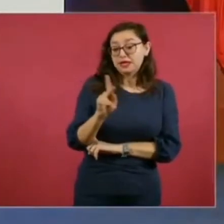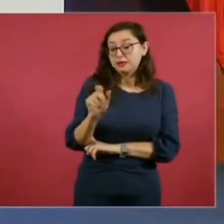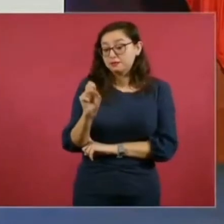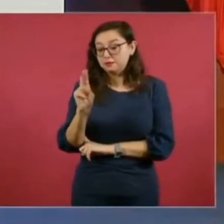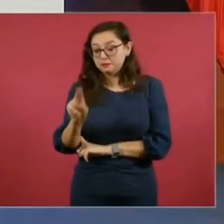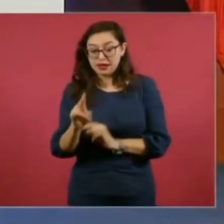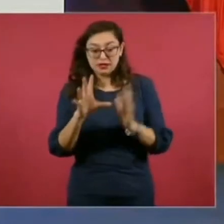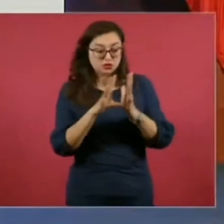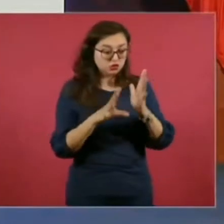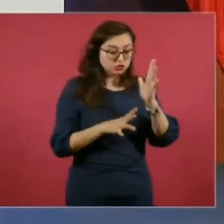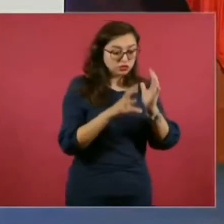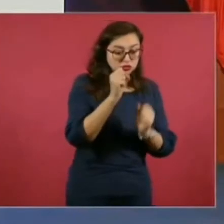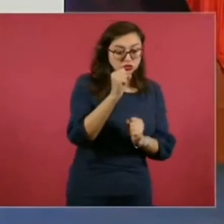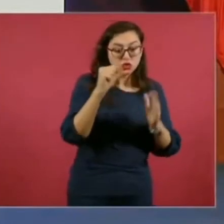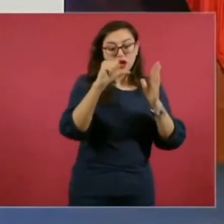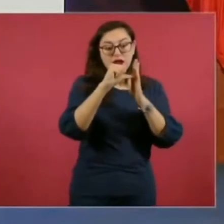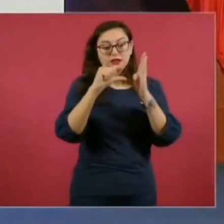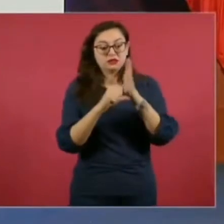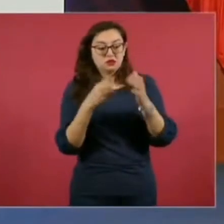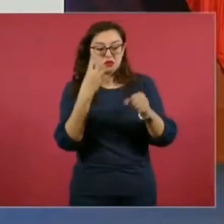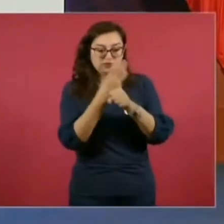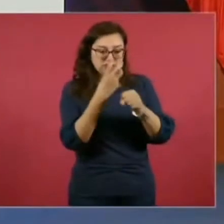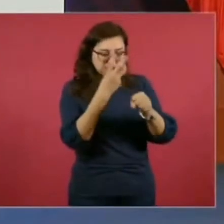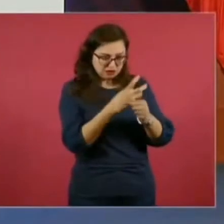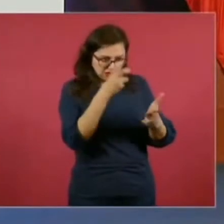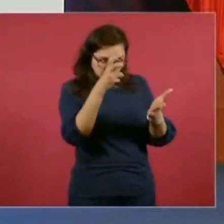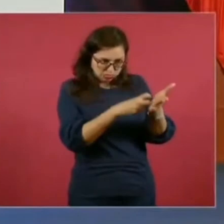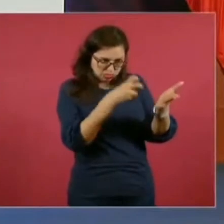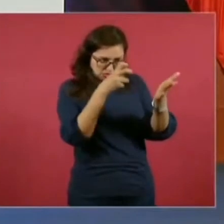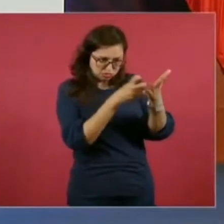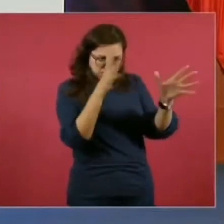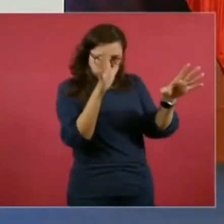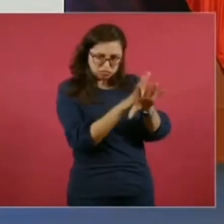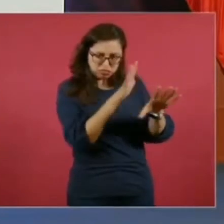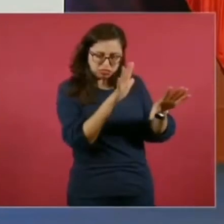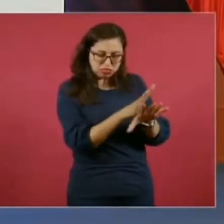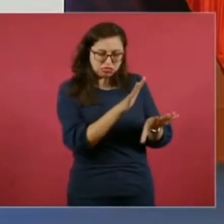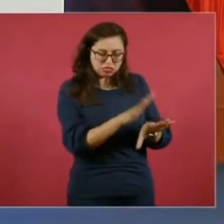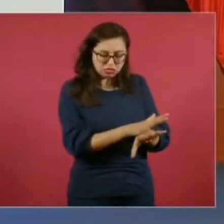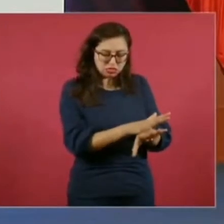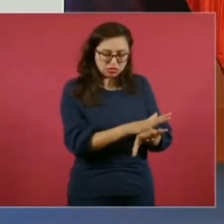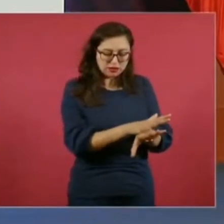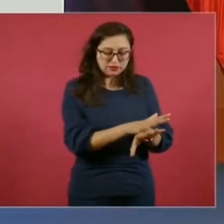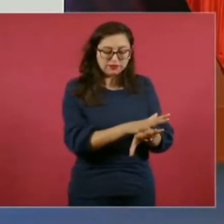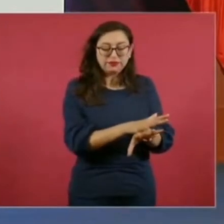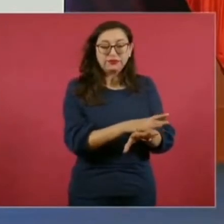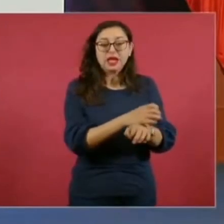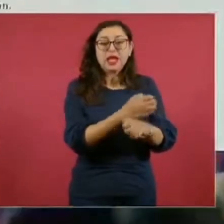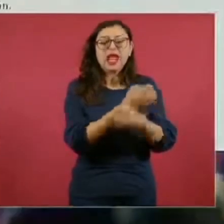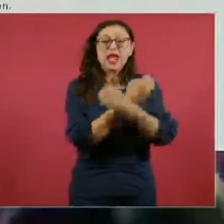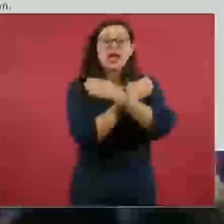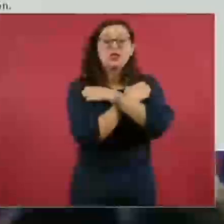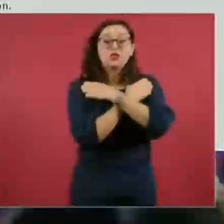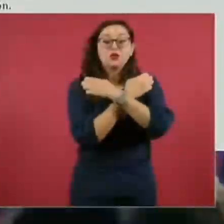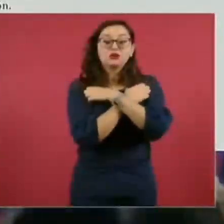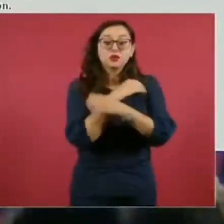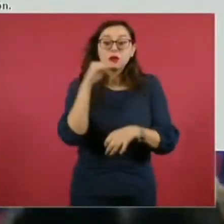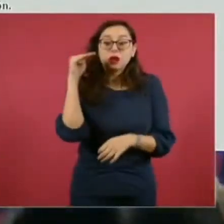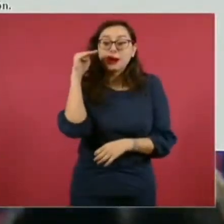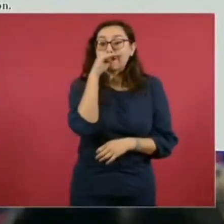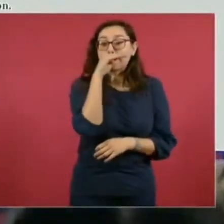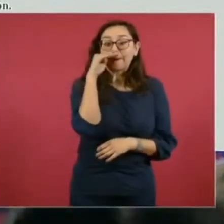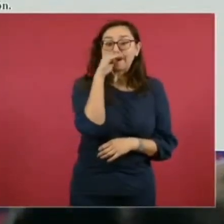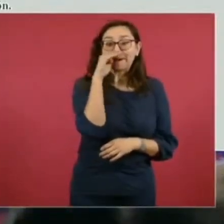3º constitucional para limitar la gratuidad de la